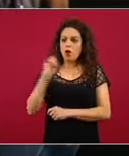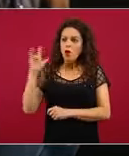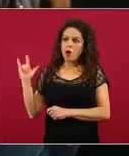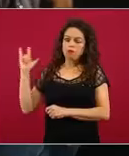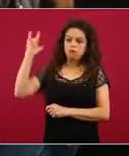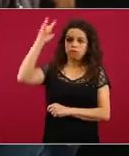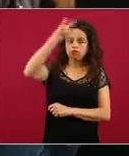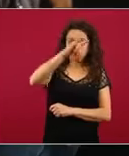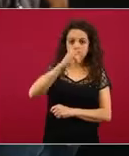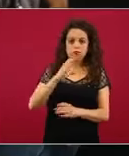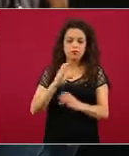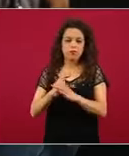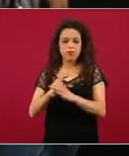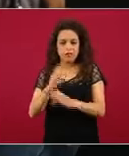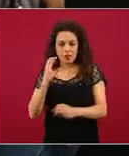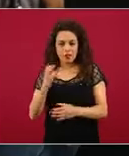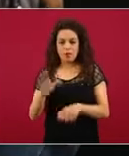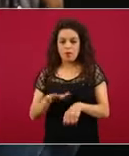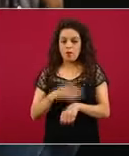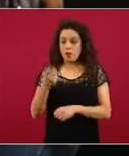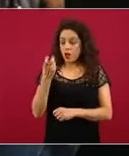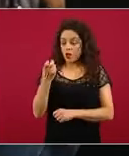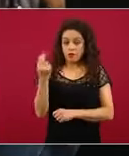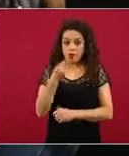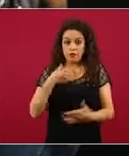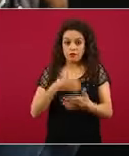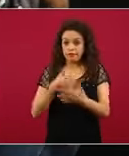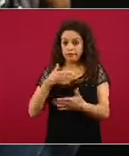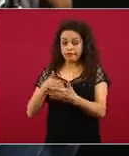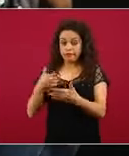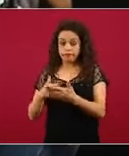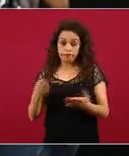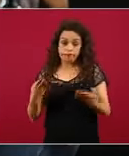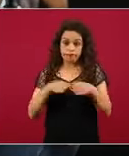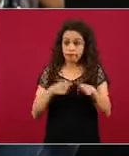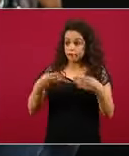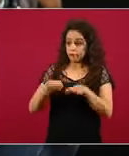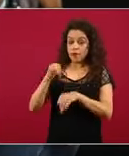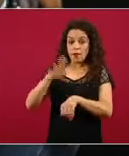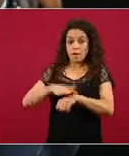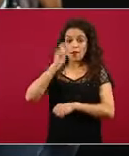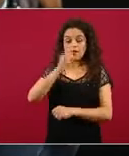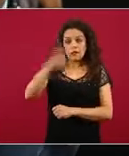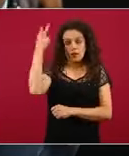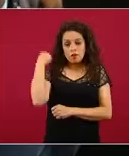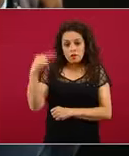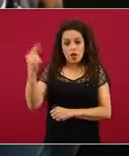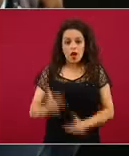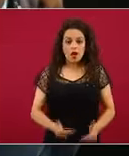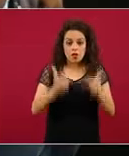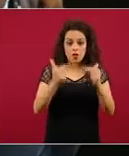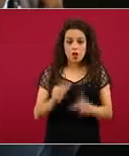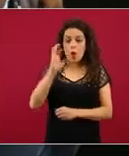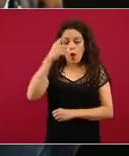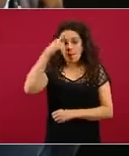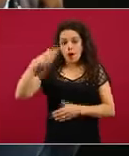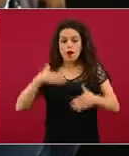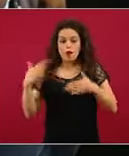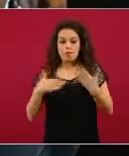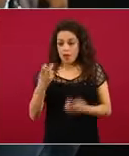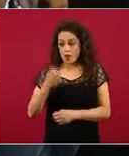sobre estos días que se van a tomar de restricciones? Sobre todo para los viajes de negocios y de placer en esta temporada decembrina, que hay un